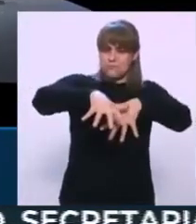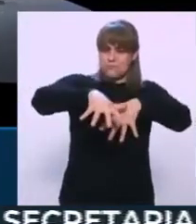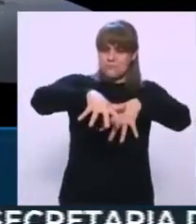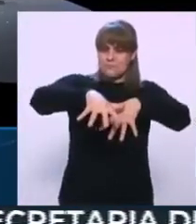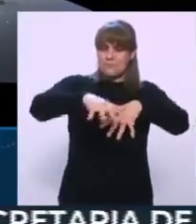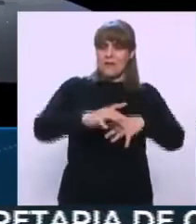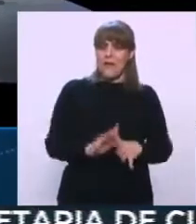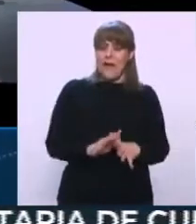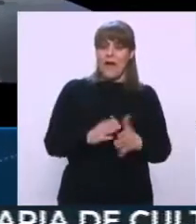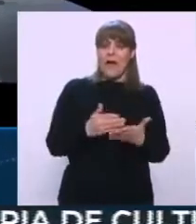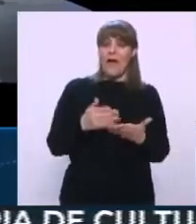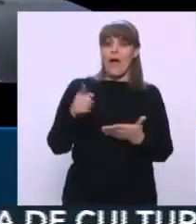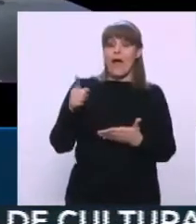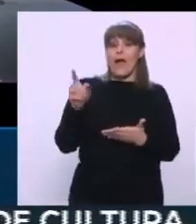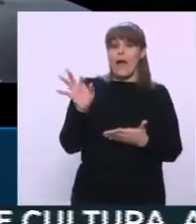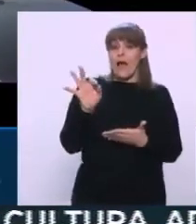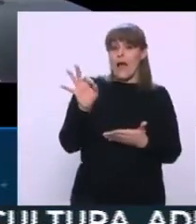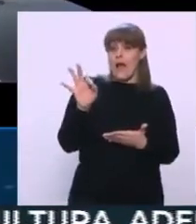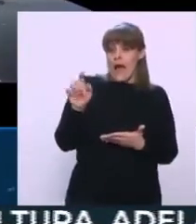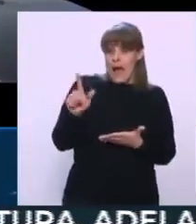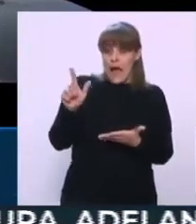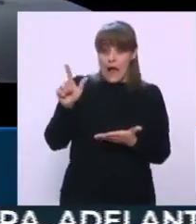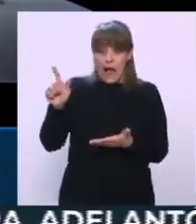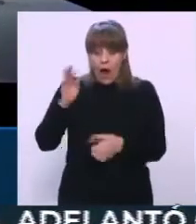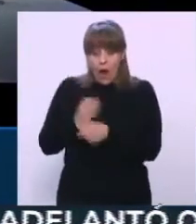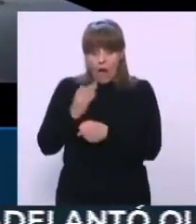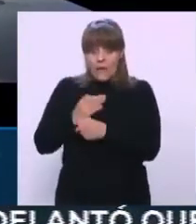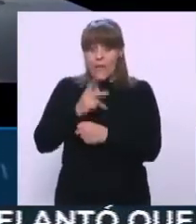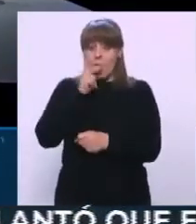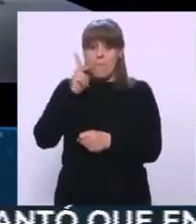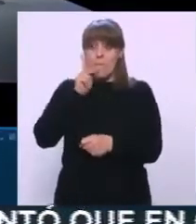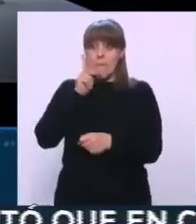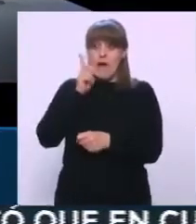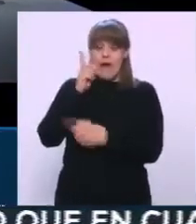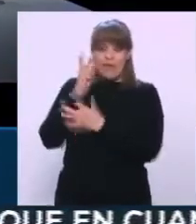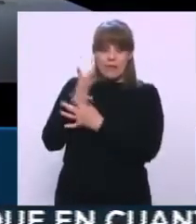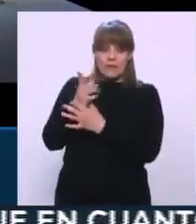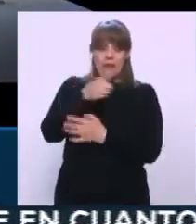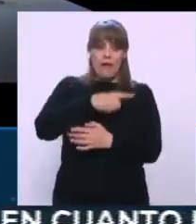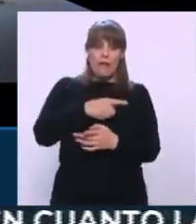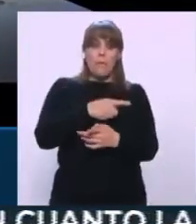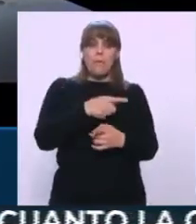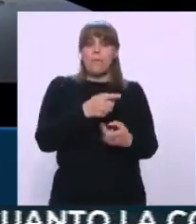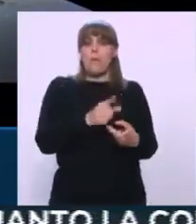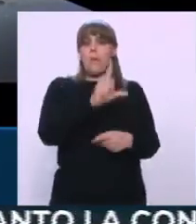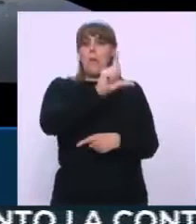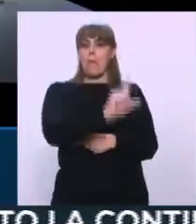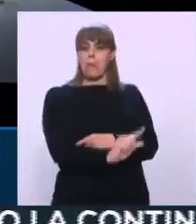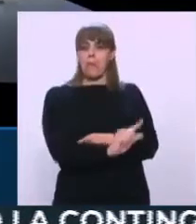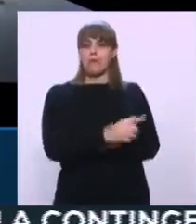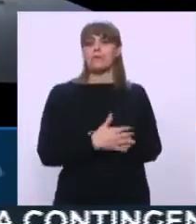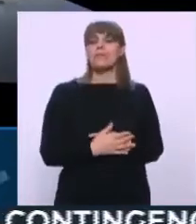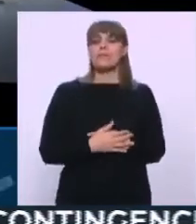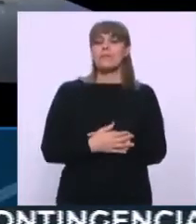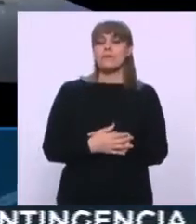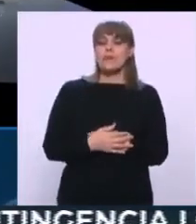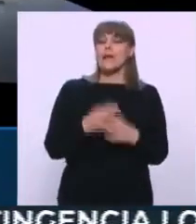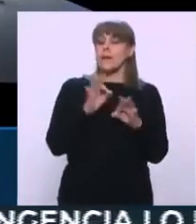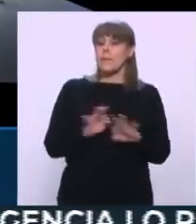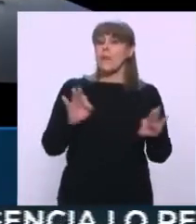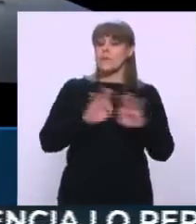deslegitimados con simplemente con las declaraciones del Papa. Yo creo que es muy interesante que la comunidad y las